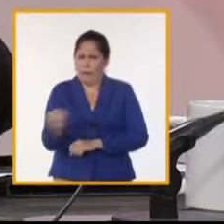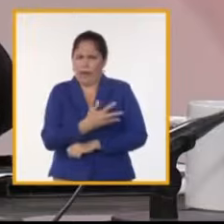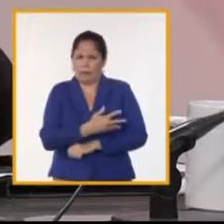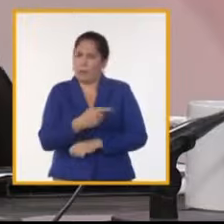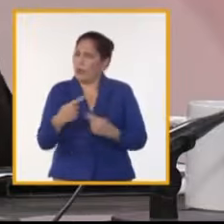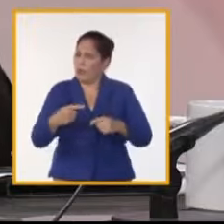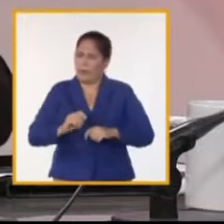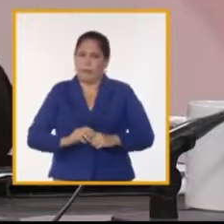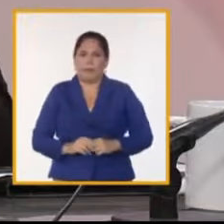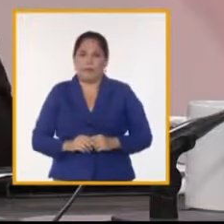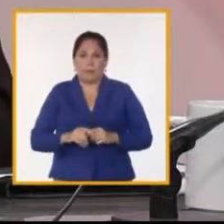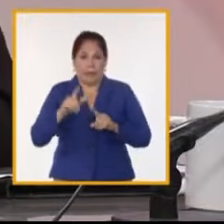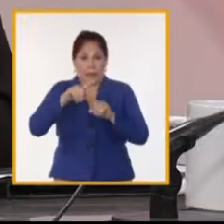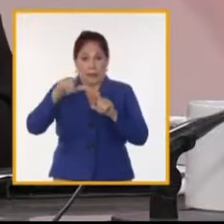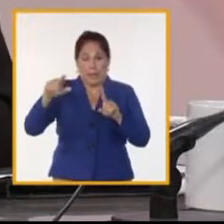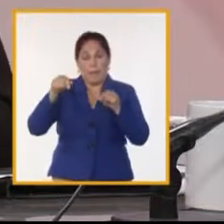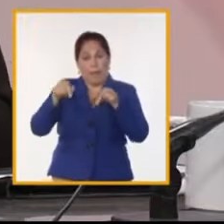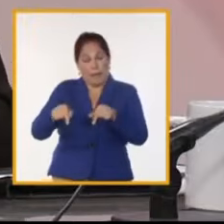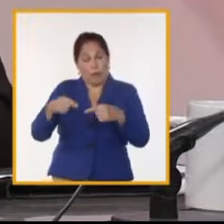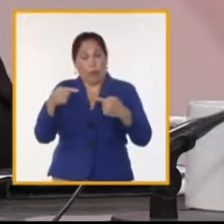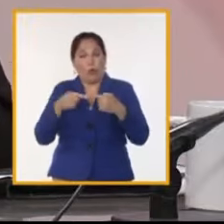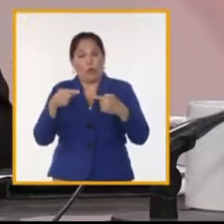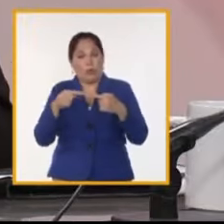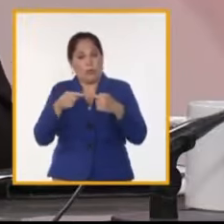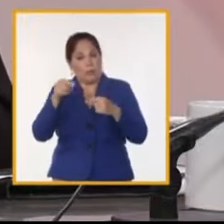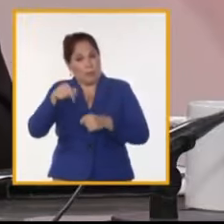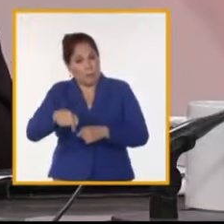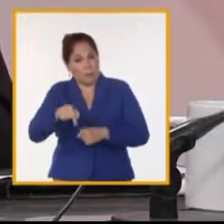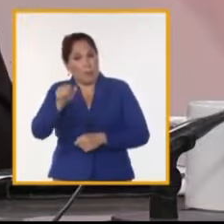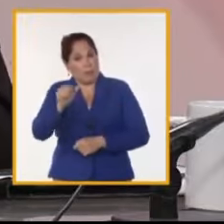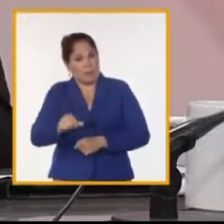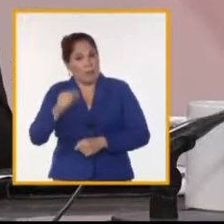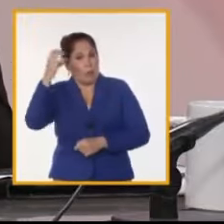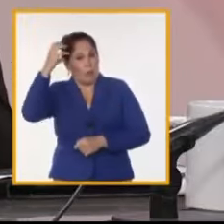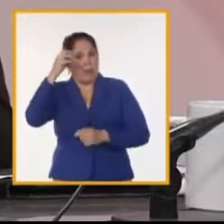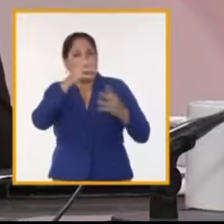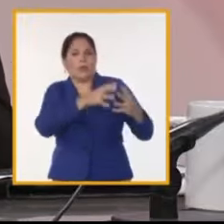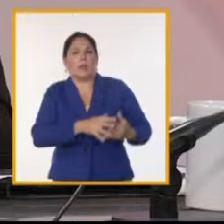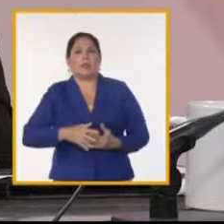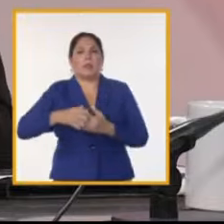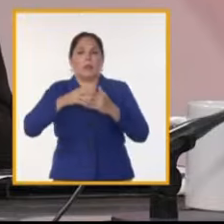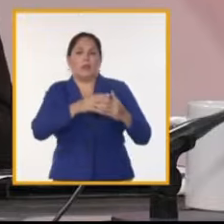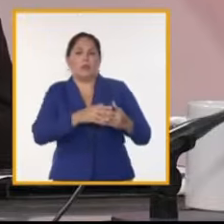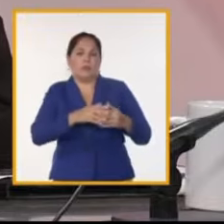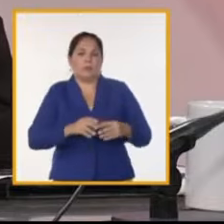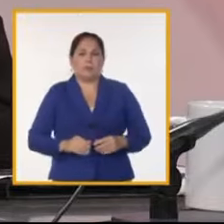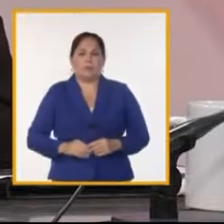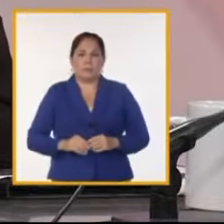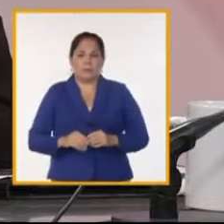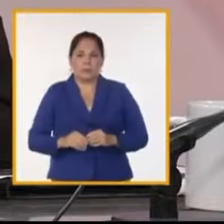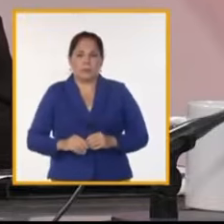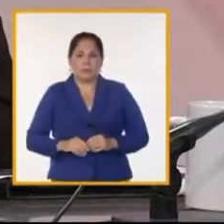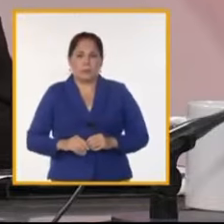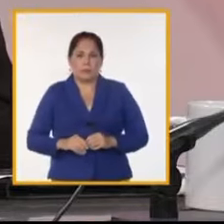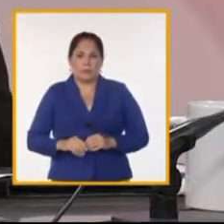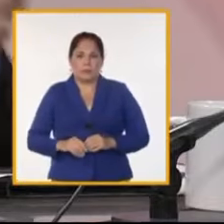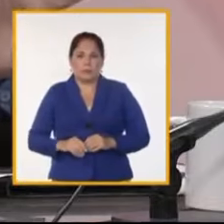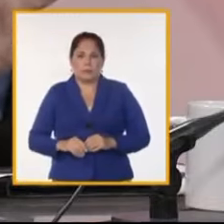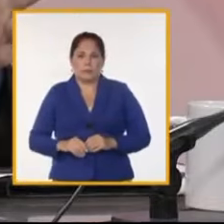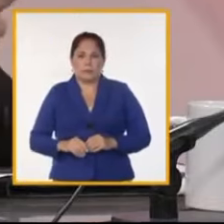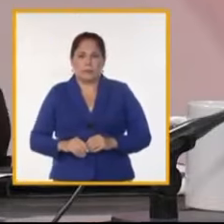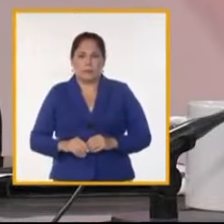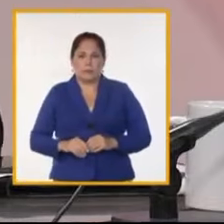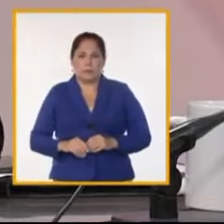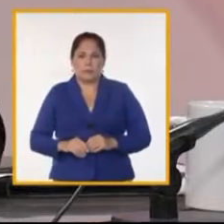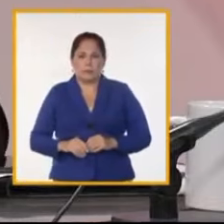lista pero ahí está el tema y ahí está la contradicción que tiene todavía el gobierno de los Estados Unidos y la reacción de esa maquinaria antic cubana